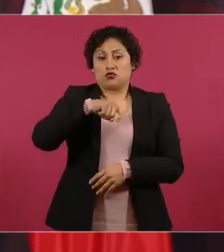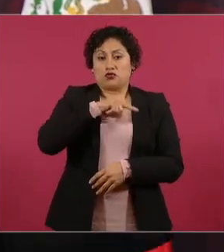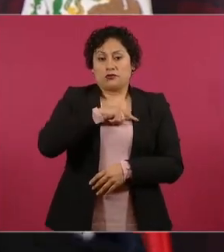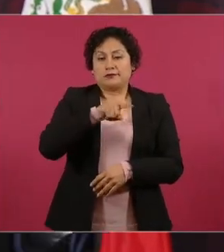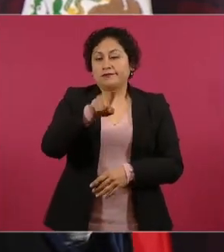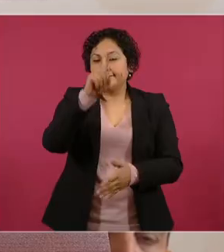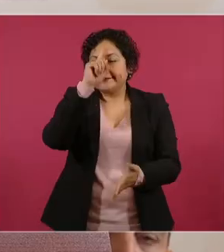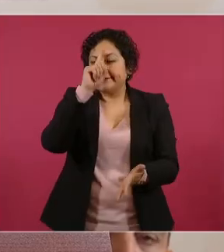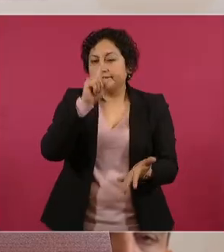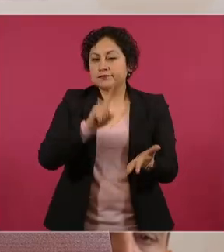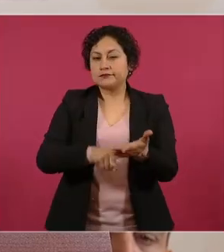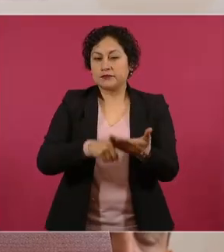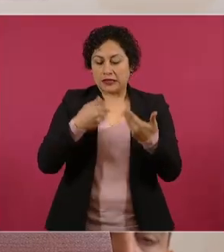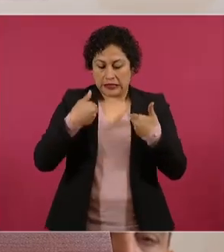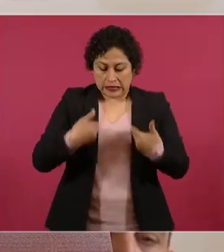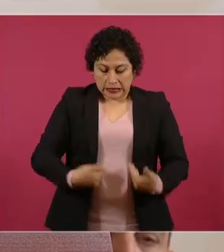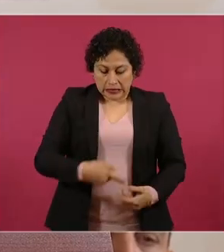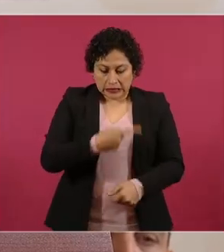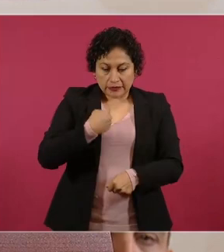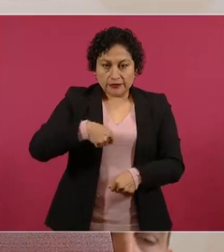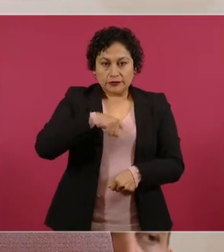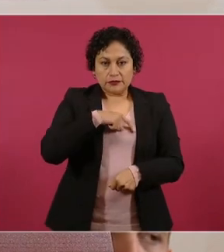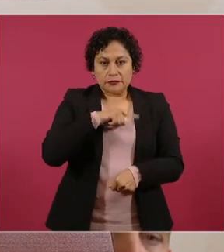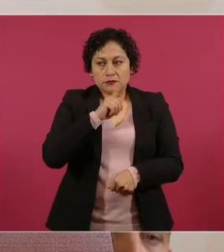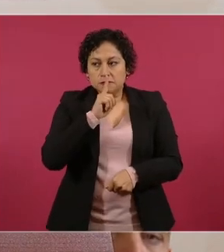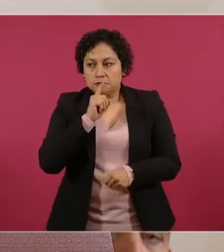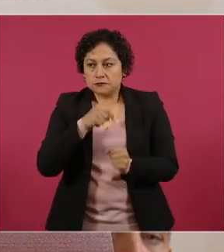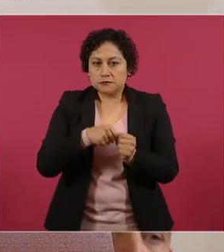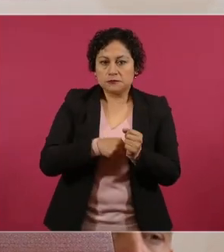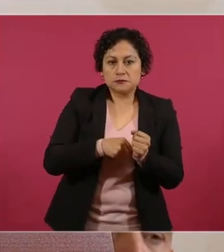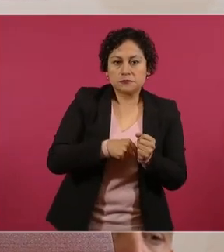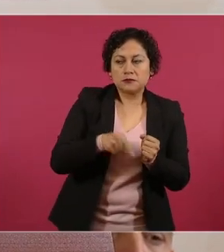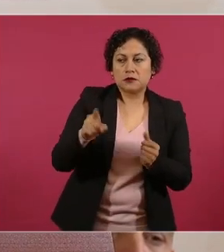hubiesen dicho polvo.